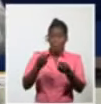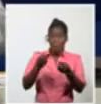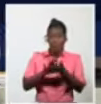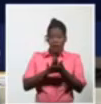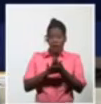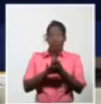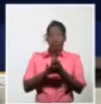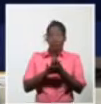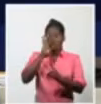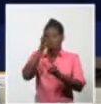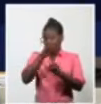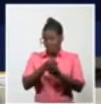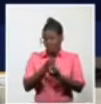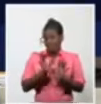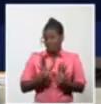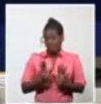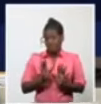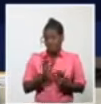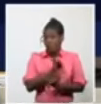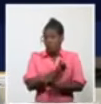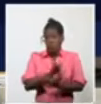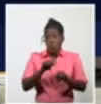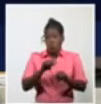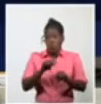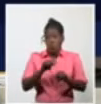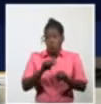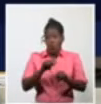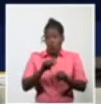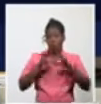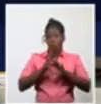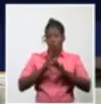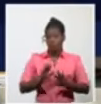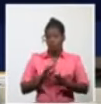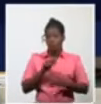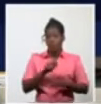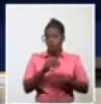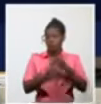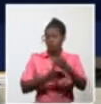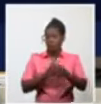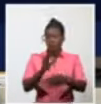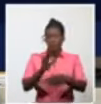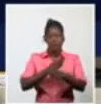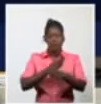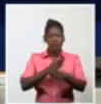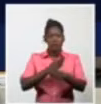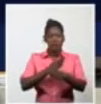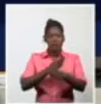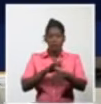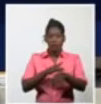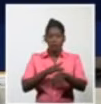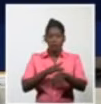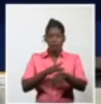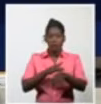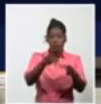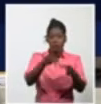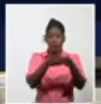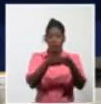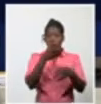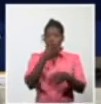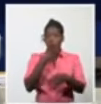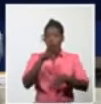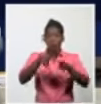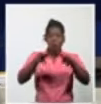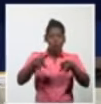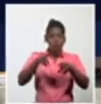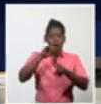SIDA y todo lo que representó el que incluso los jóvenes pues busquen el condón,